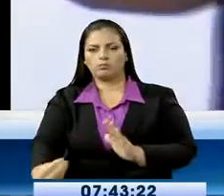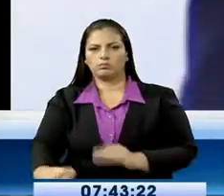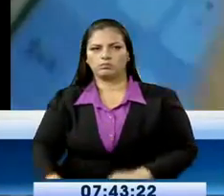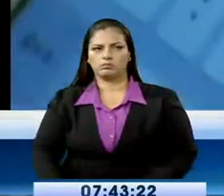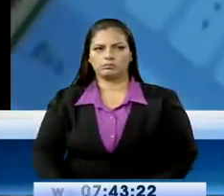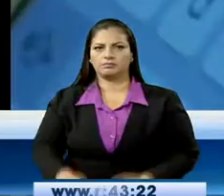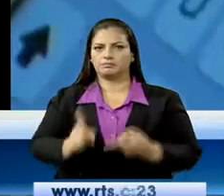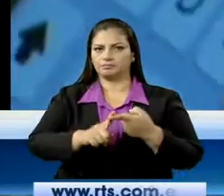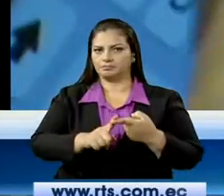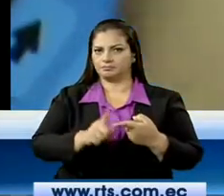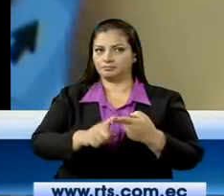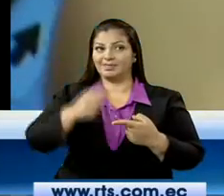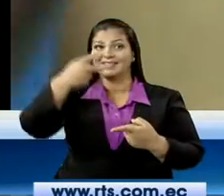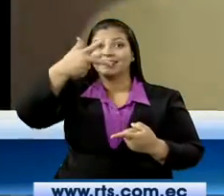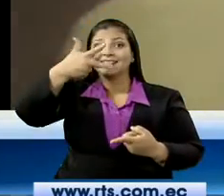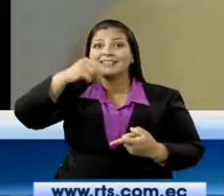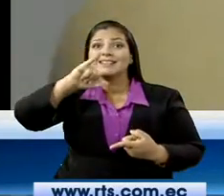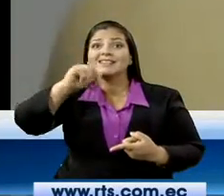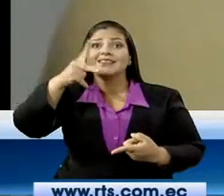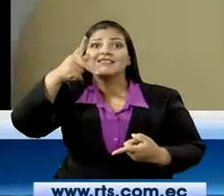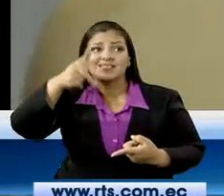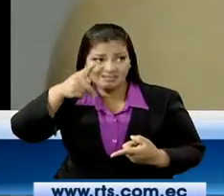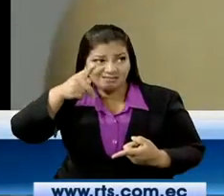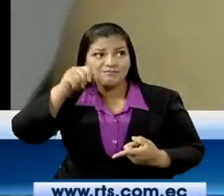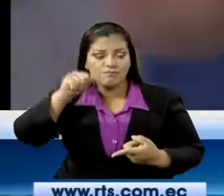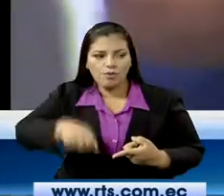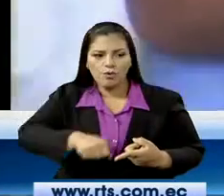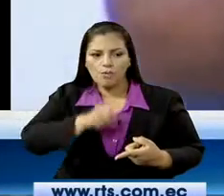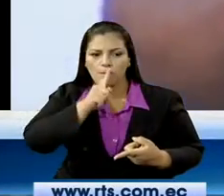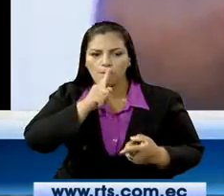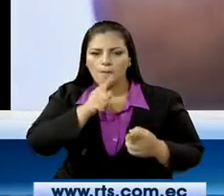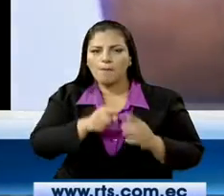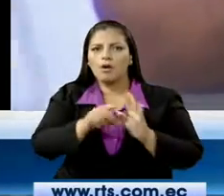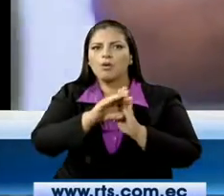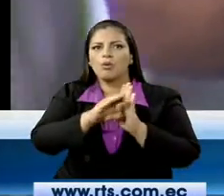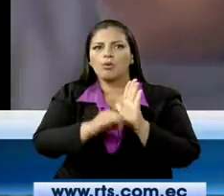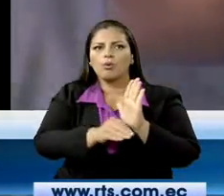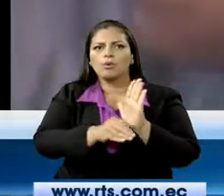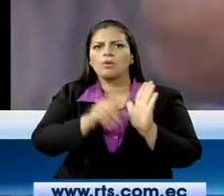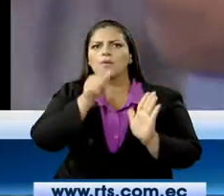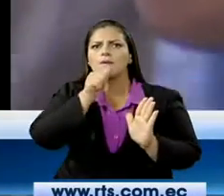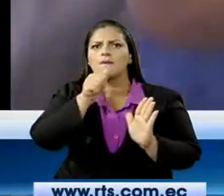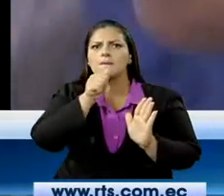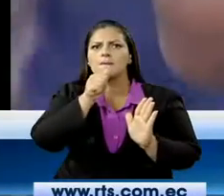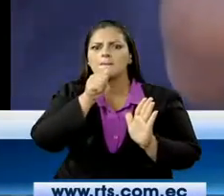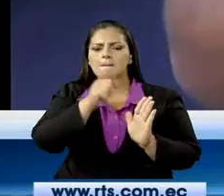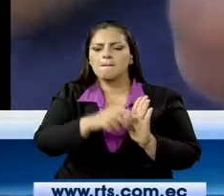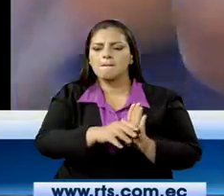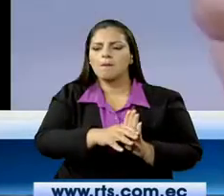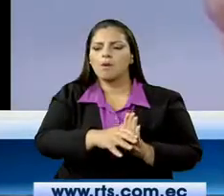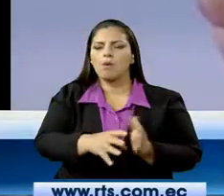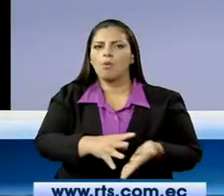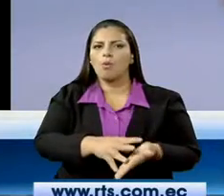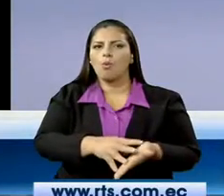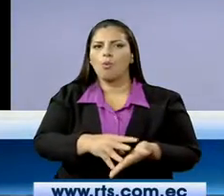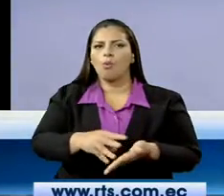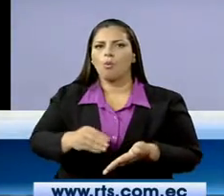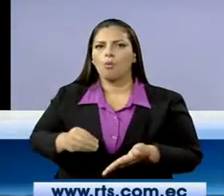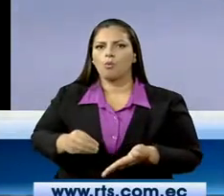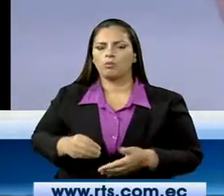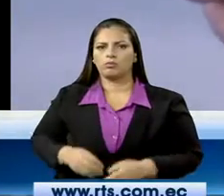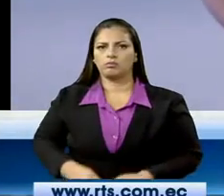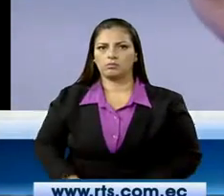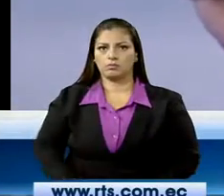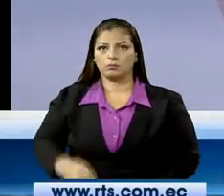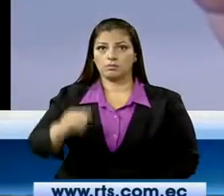clonaciones de chips de teléfonos celulares. Y es que la confirmación de códigos en bancas virtuales llega en algunos casos vía SMS. Por